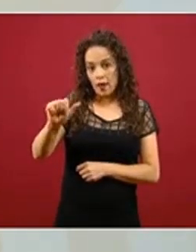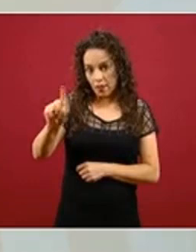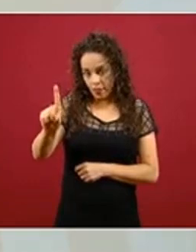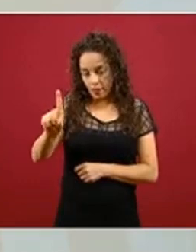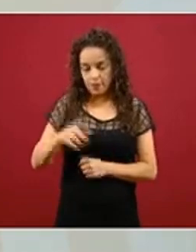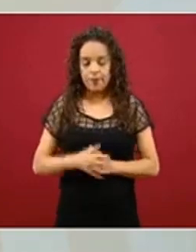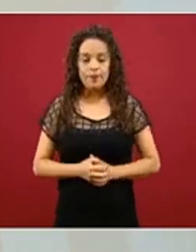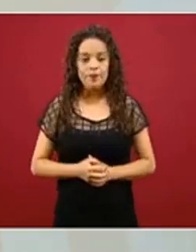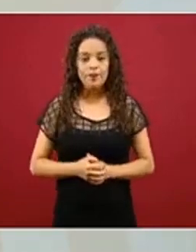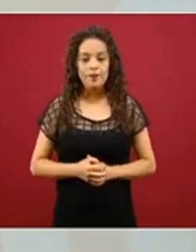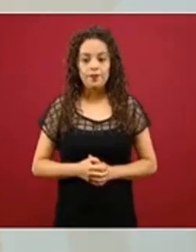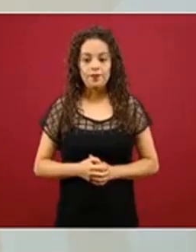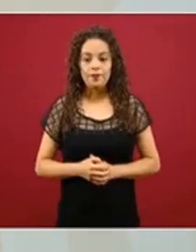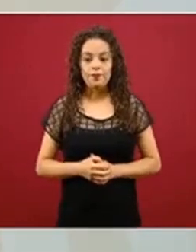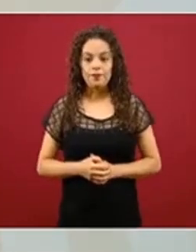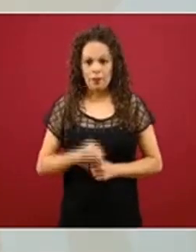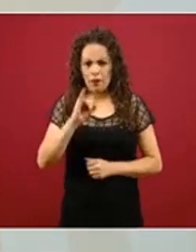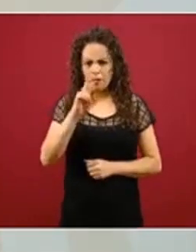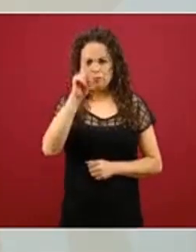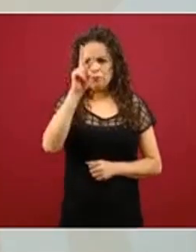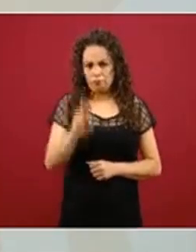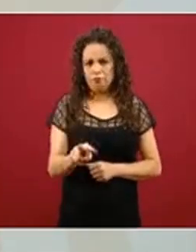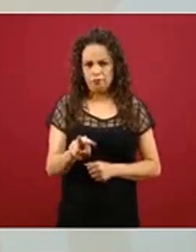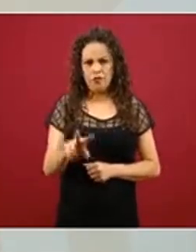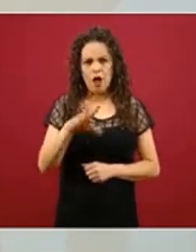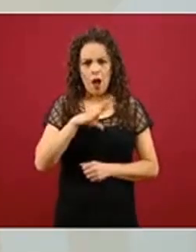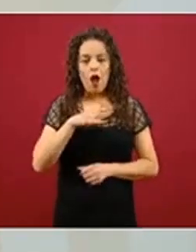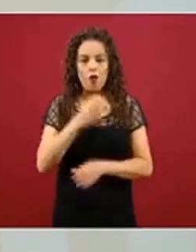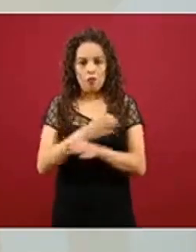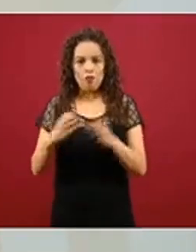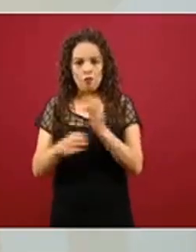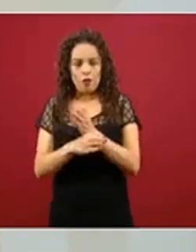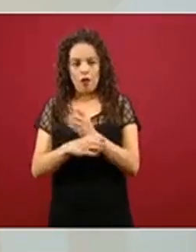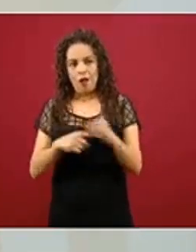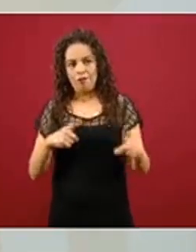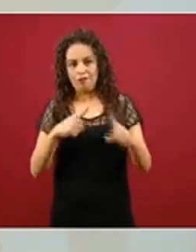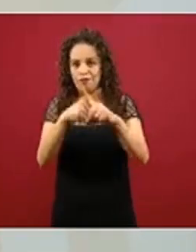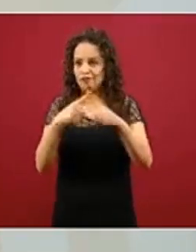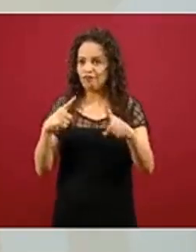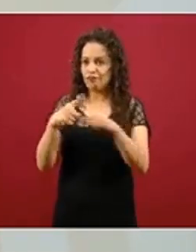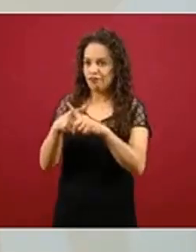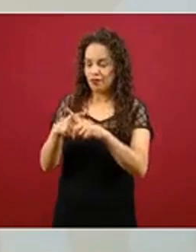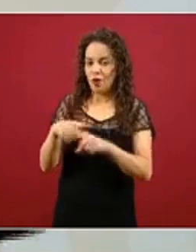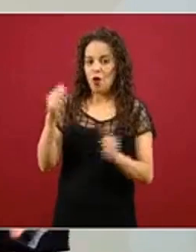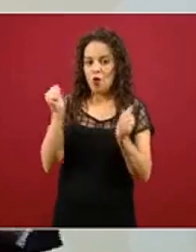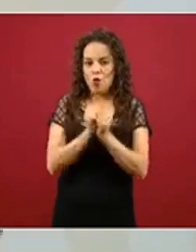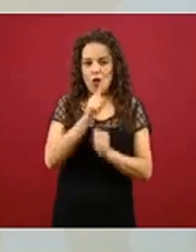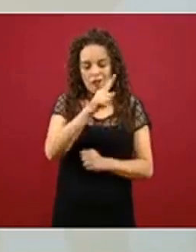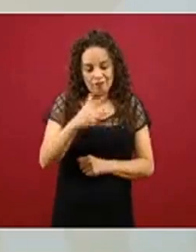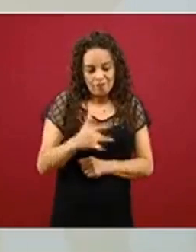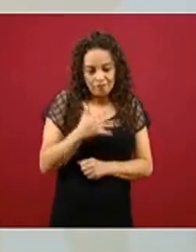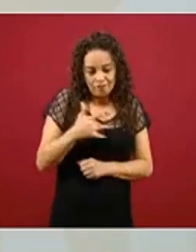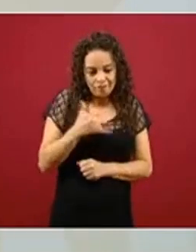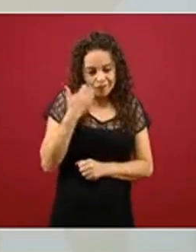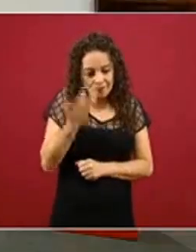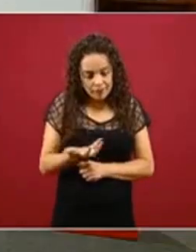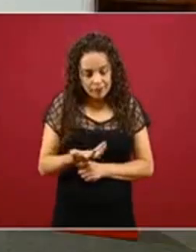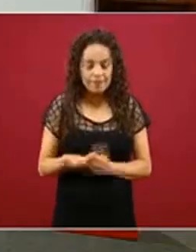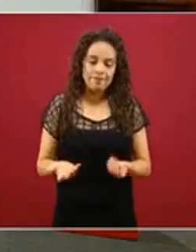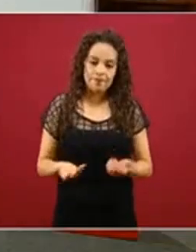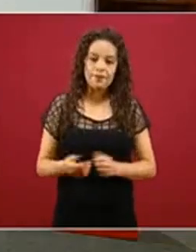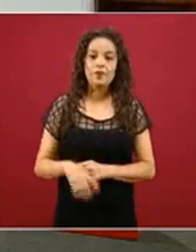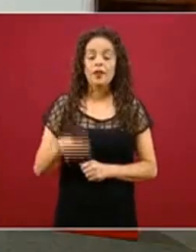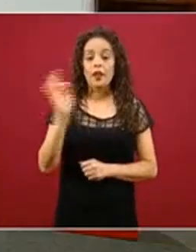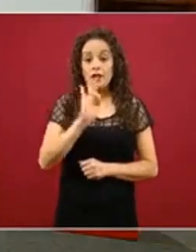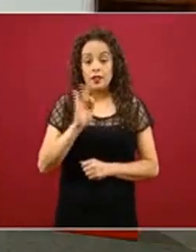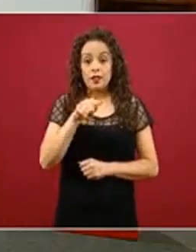Aquí hay una situación que es ciertamente contraria a la intuición. Que se prolongue la epidemia